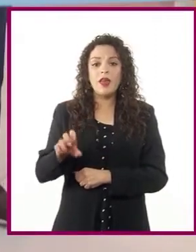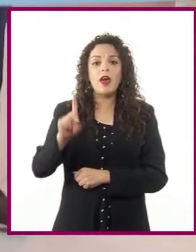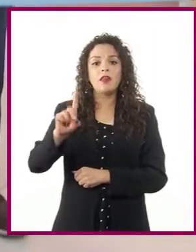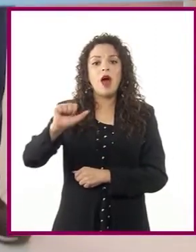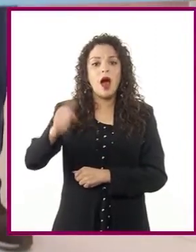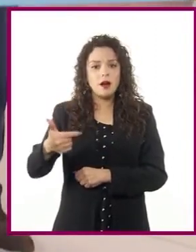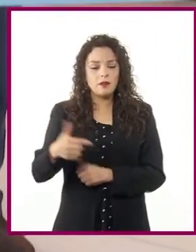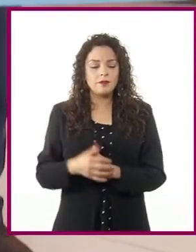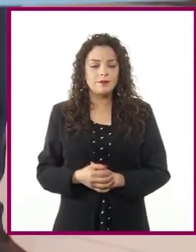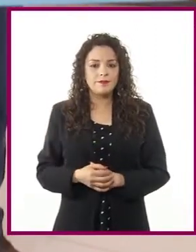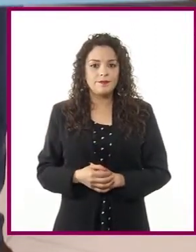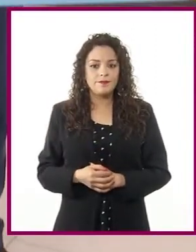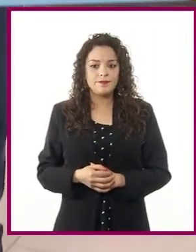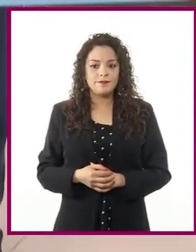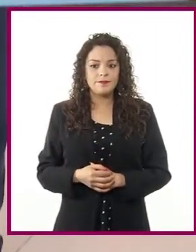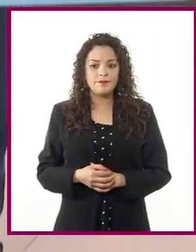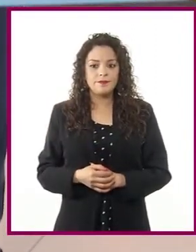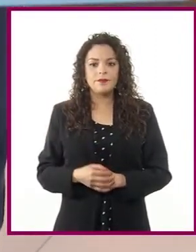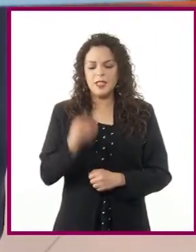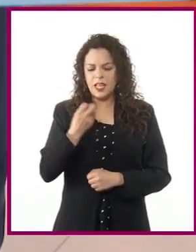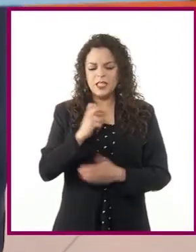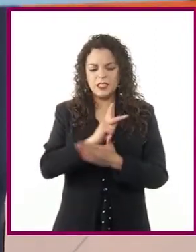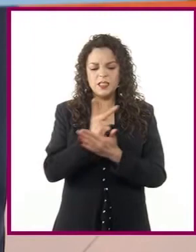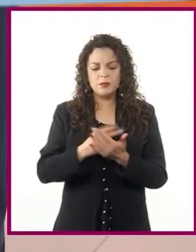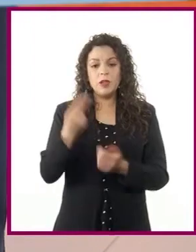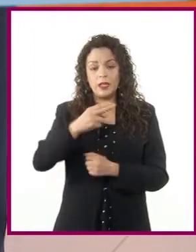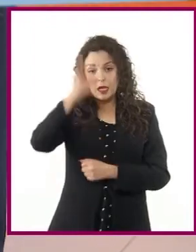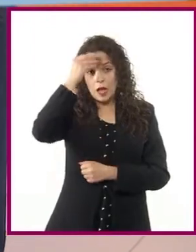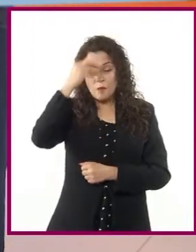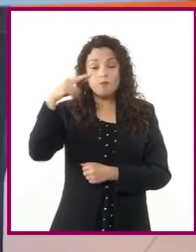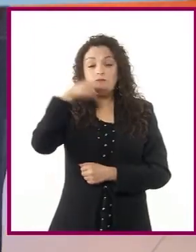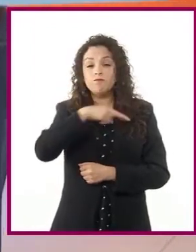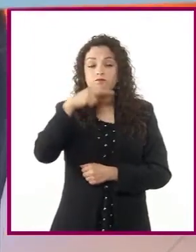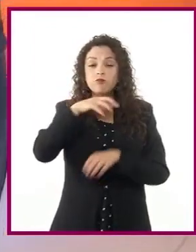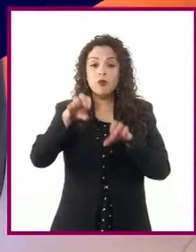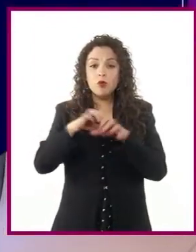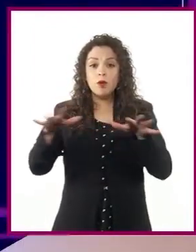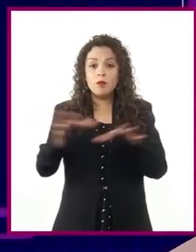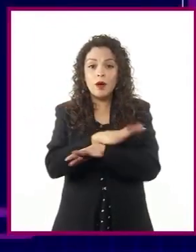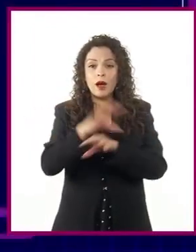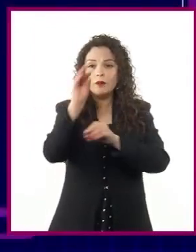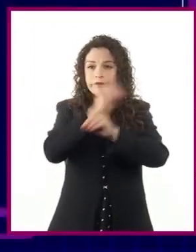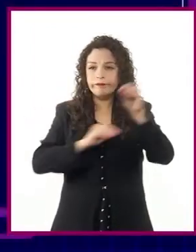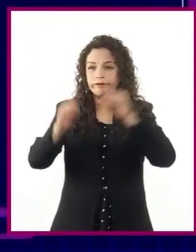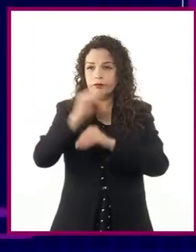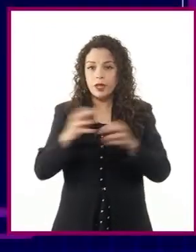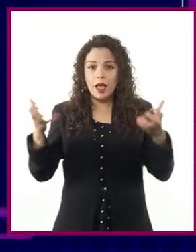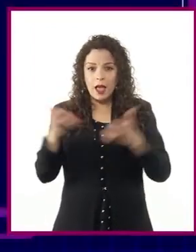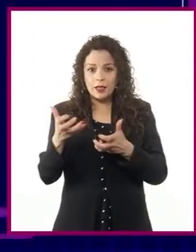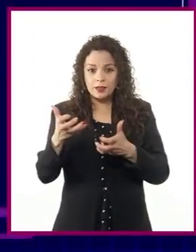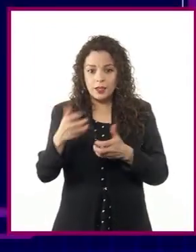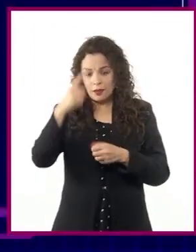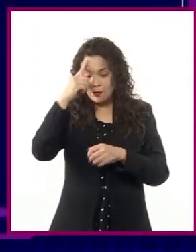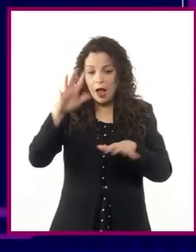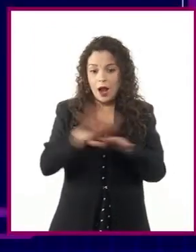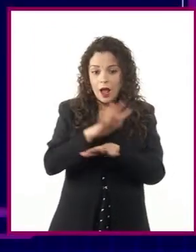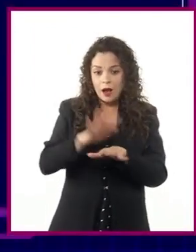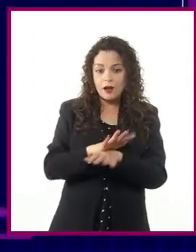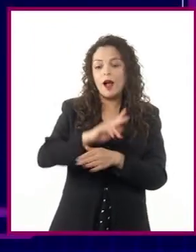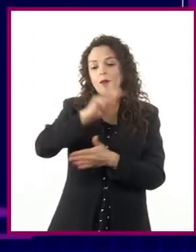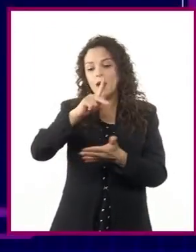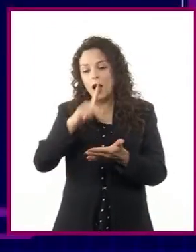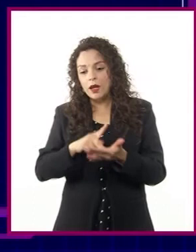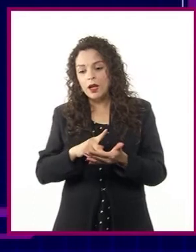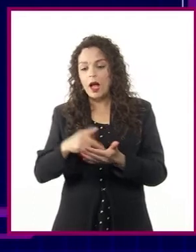Como la idea de esta sesión es que aprendan formas ágiles de realizar conversiones de unidades de masa, vamos a proceder